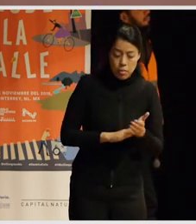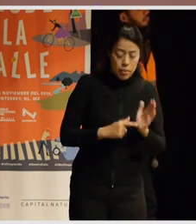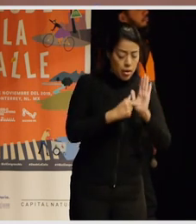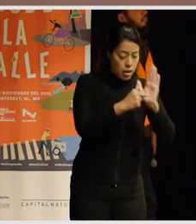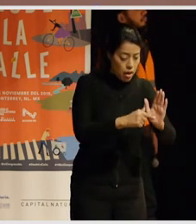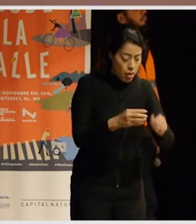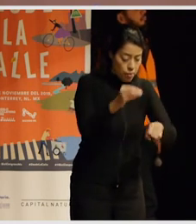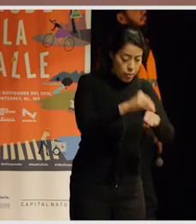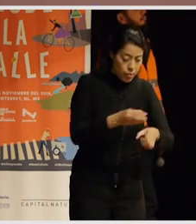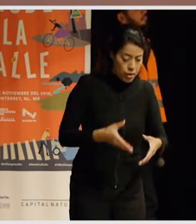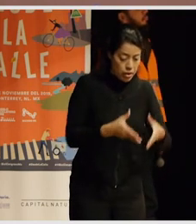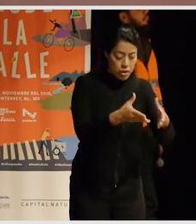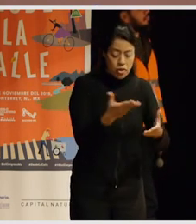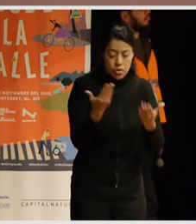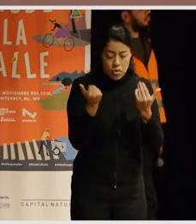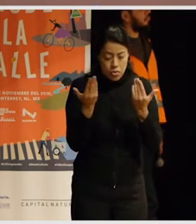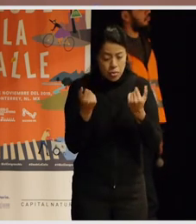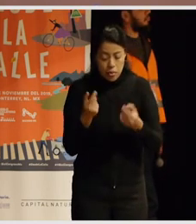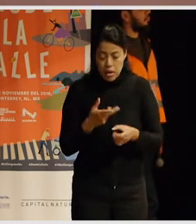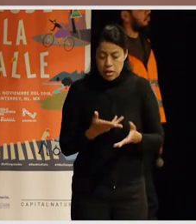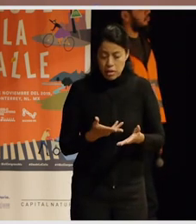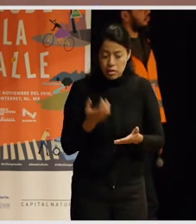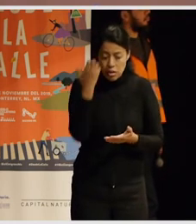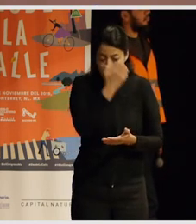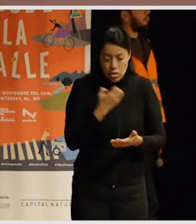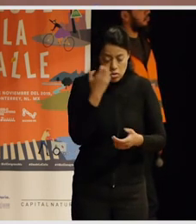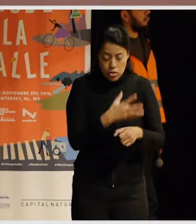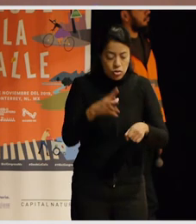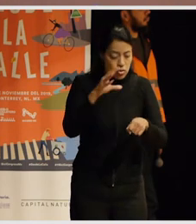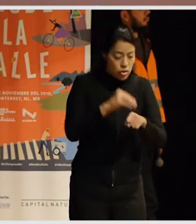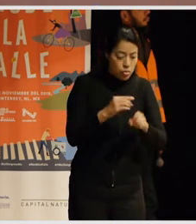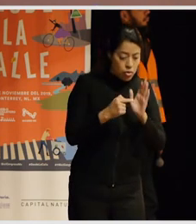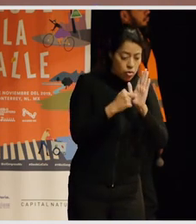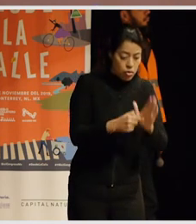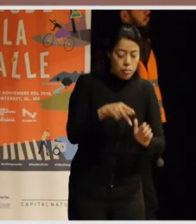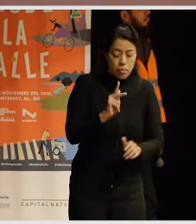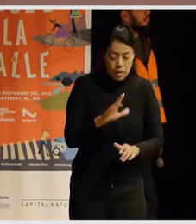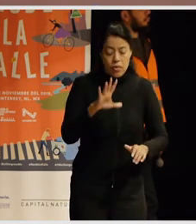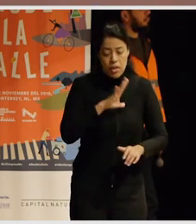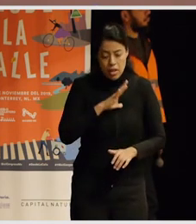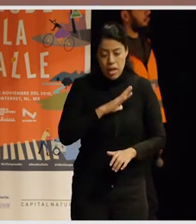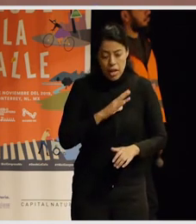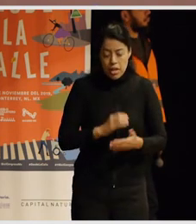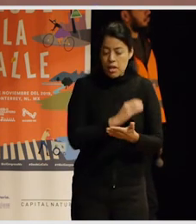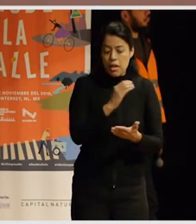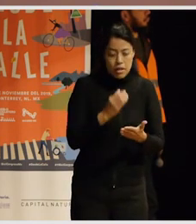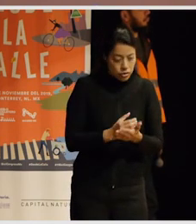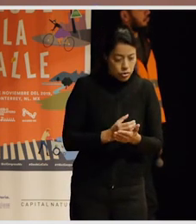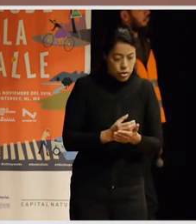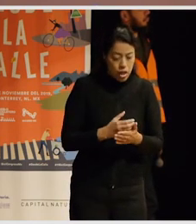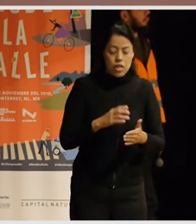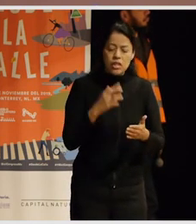no es implementado ninguno de los de los estudios sobre los proyectos que hay en la ciudad pero de que ahí tenemos la ciudad súper